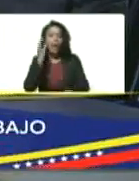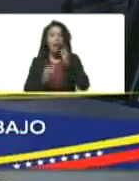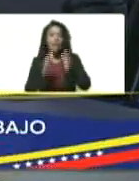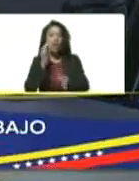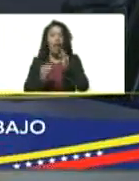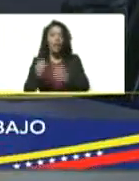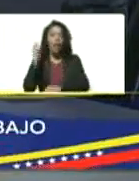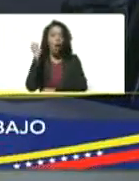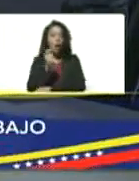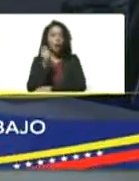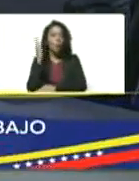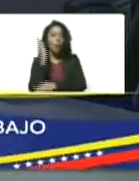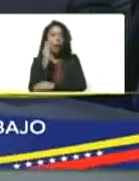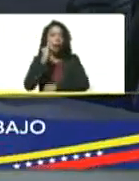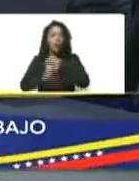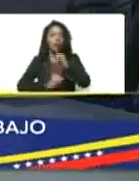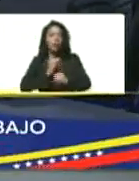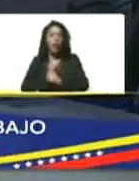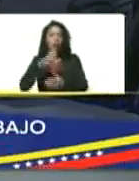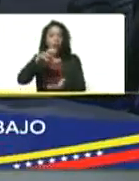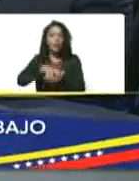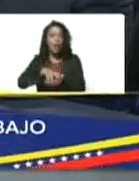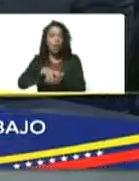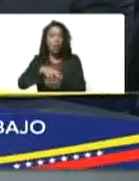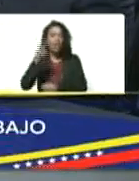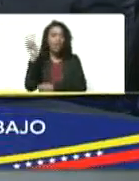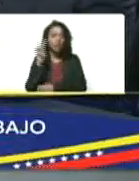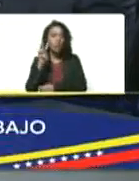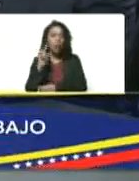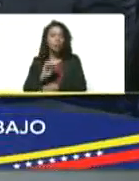de la corte penal internacional con el estado venezolano